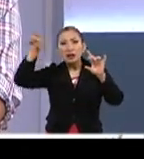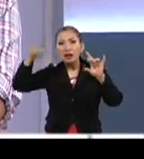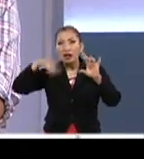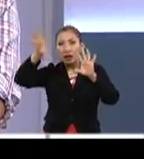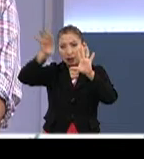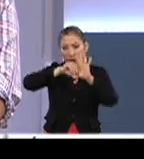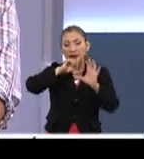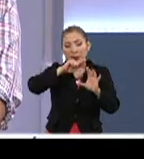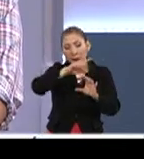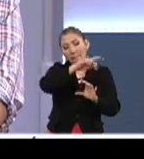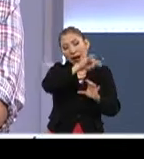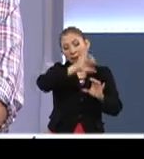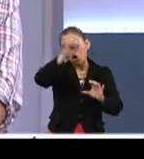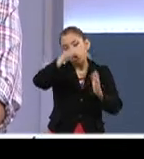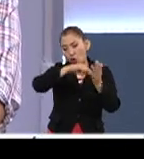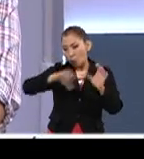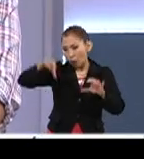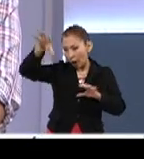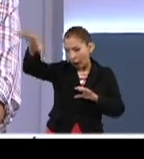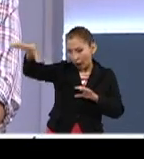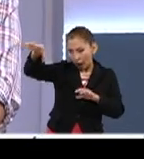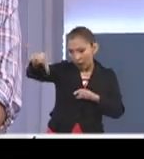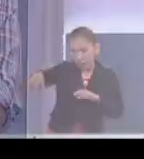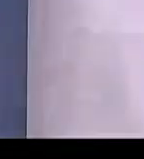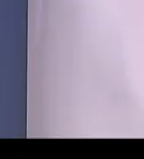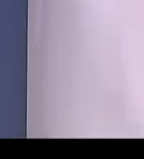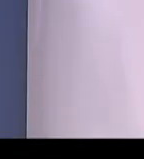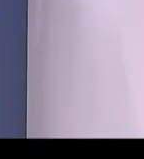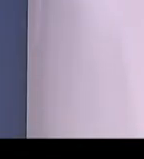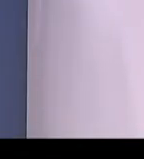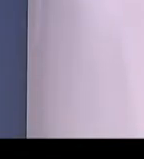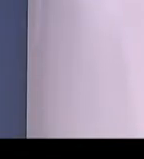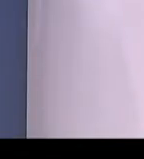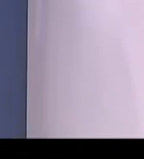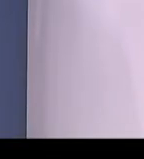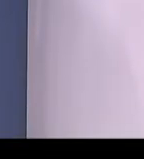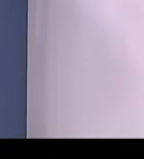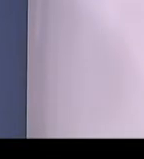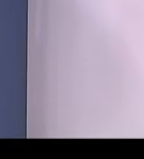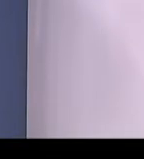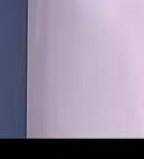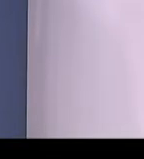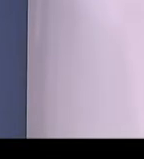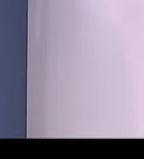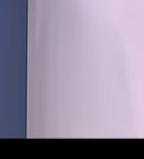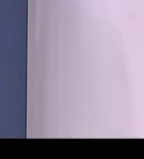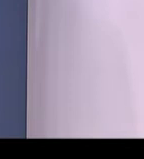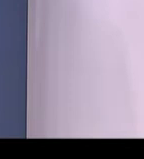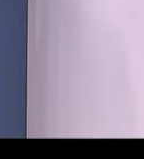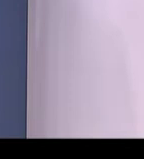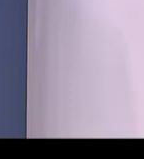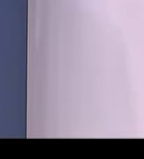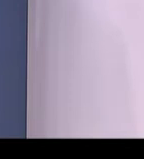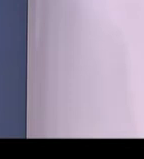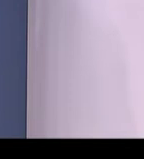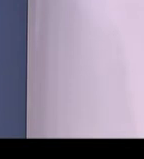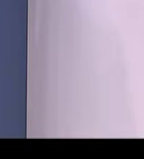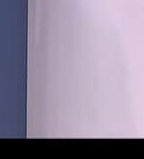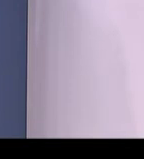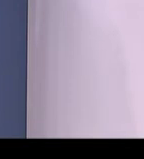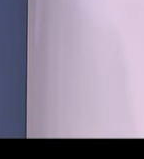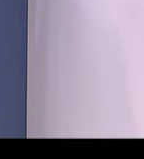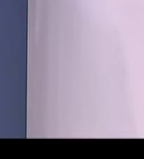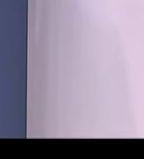encuentra en Paranal, pero en otra localización en Cerro Chagnantor. También mencionó cuáles son los estudios que se están haciendo actualmente en